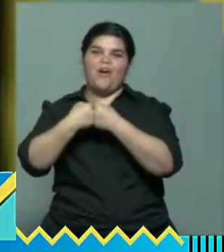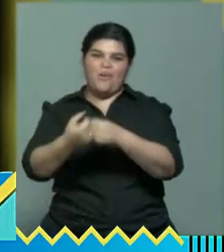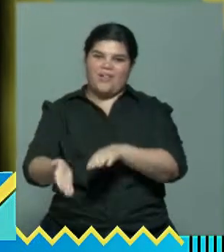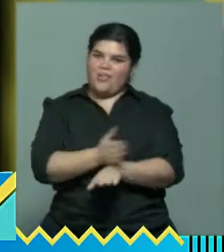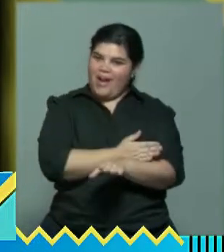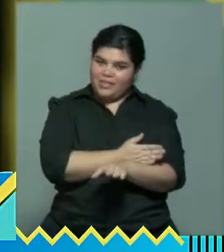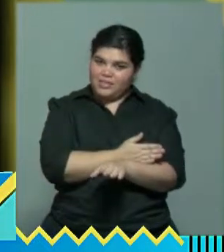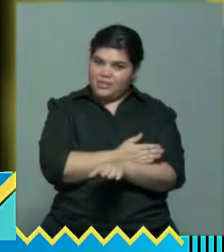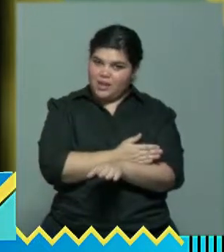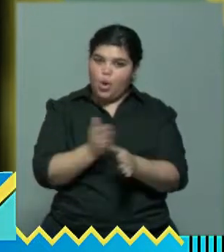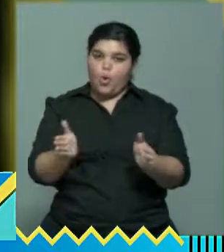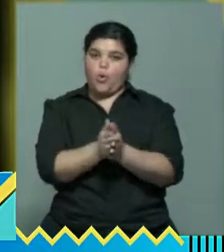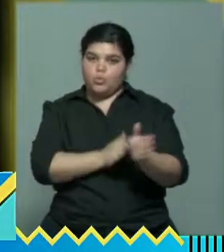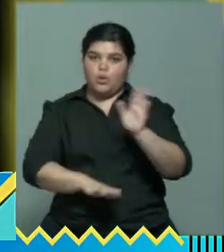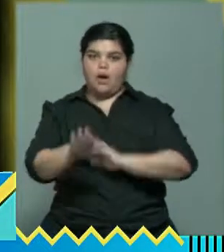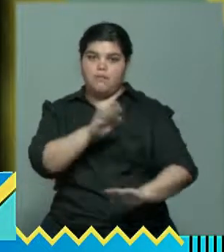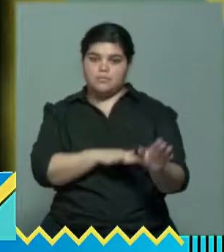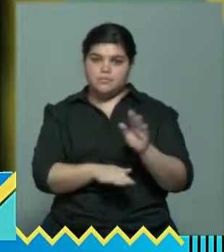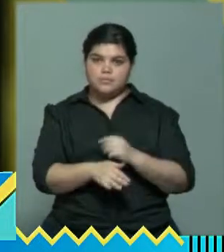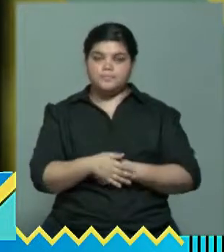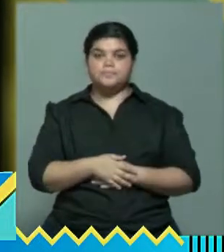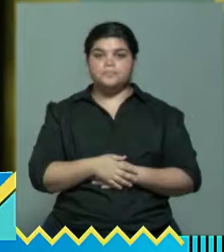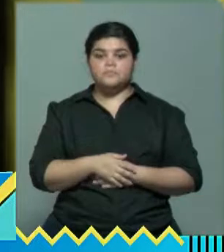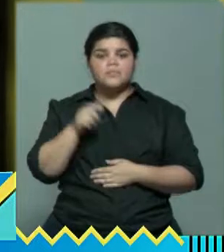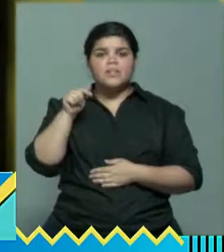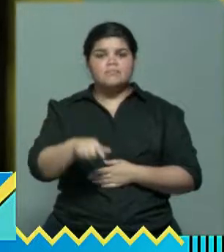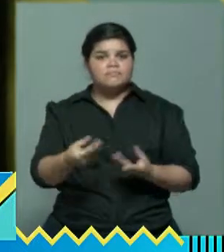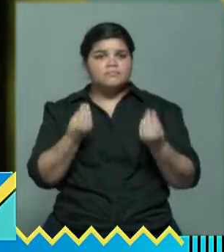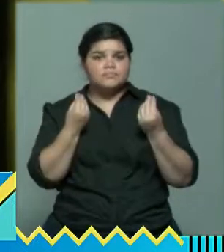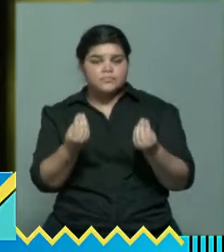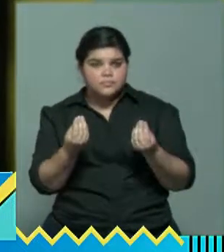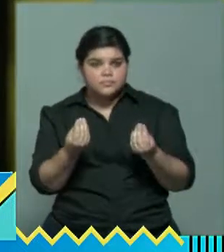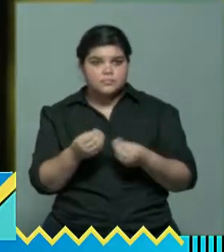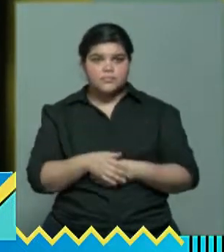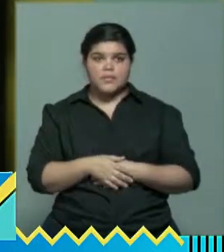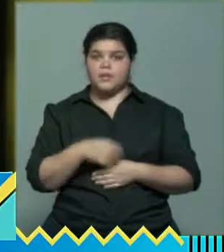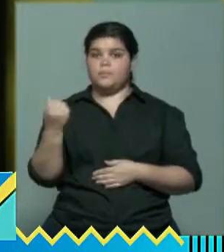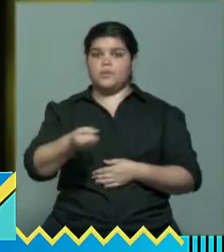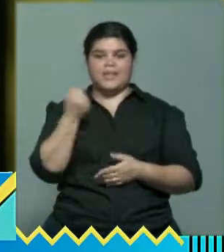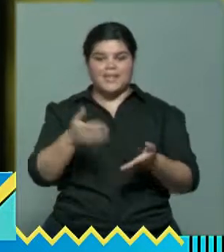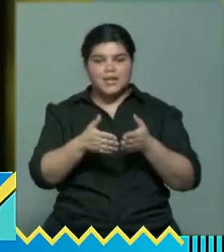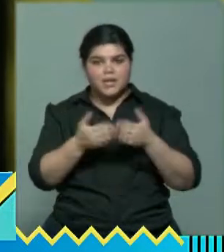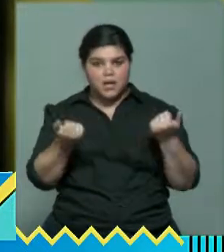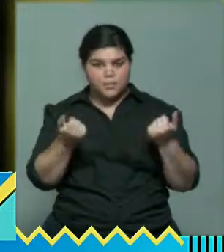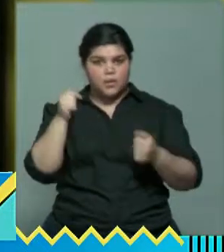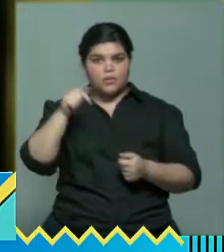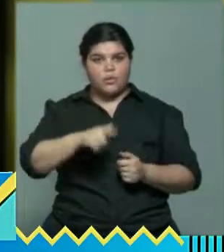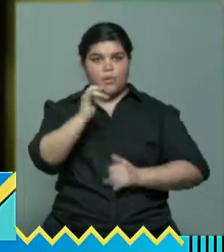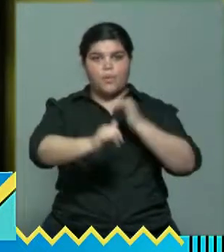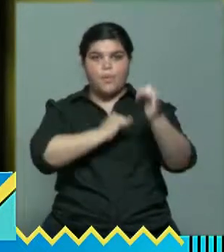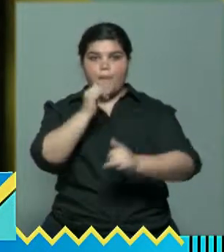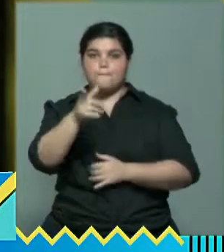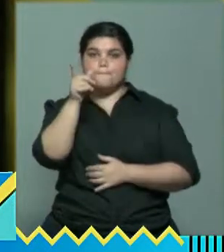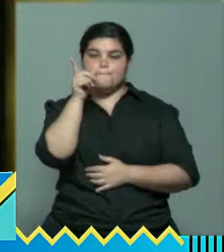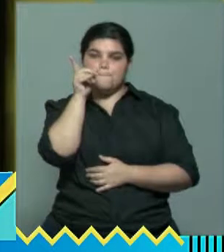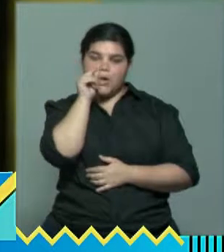hacemos conjuntamente o provincial. Entonces creo que esto, a ver, el principio de inmediatez, por eso yo creo que es una política de Estado lo que